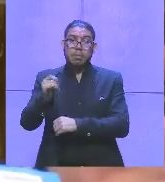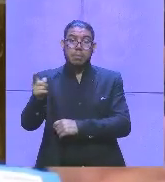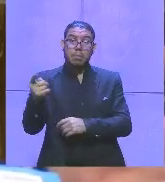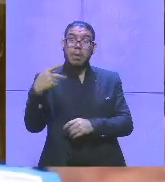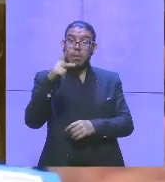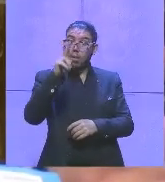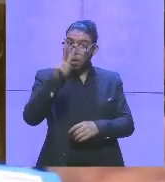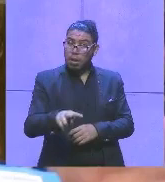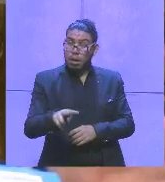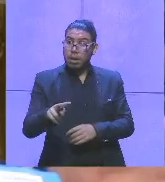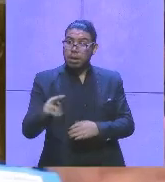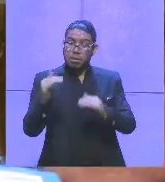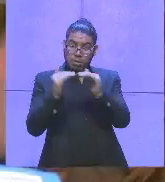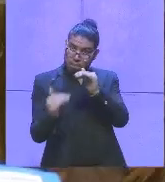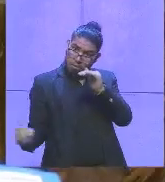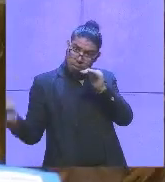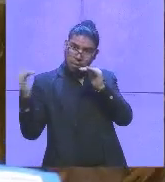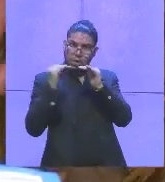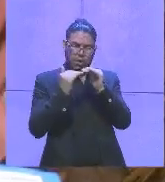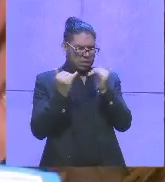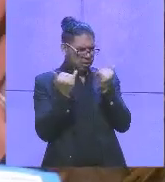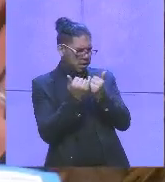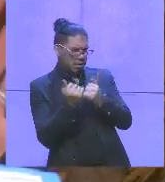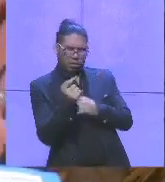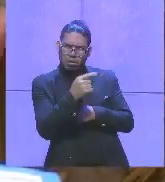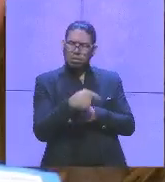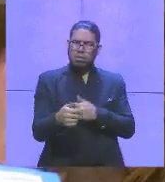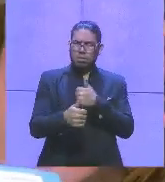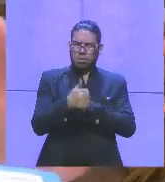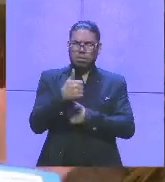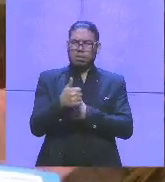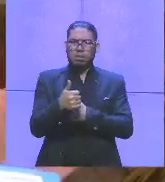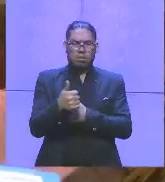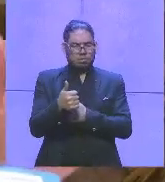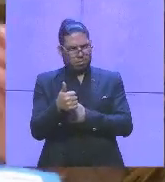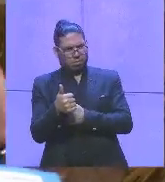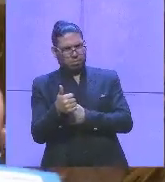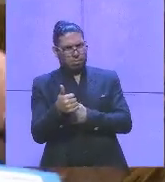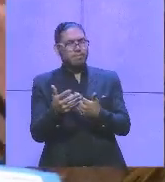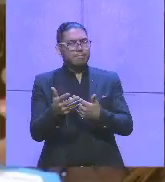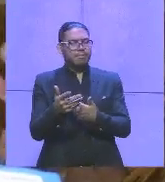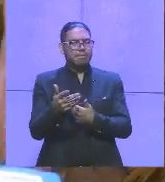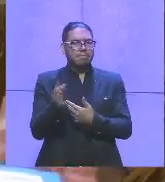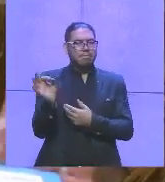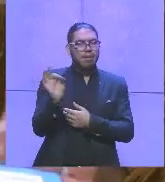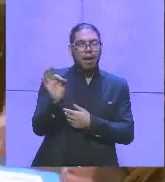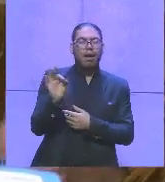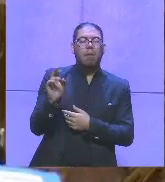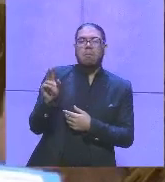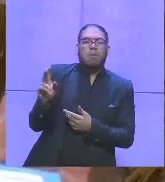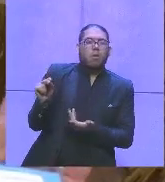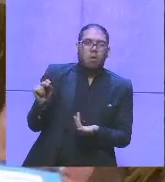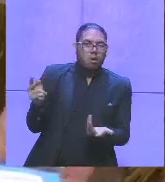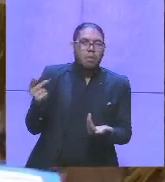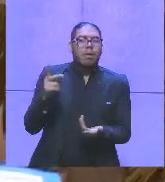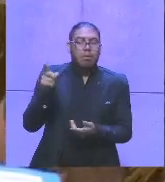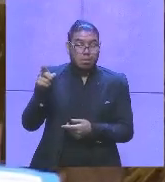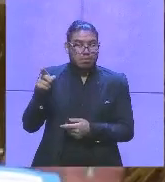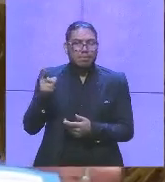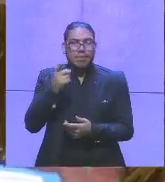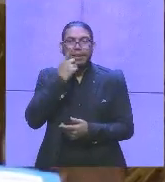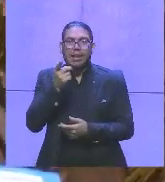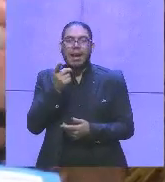en condiciones igualitarias? Entonces, quizá la respuesta es no, y ahí es donde decimos, o dice ella, hay